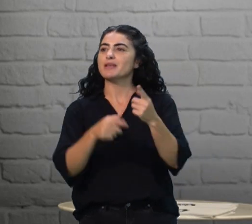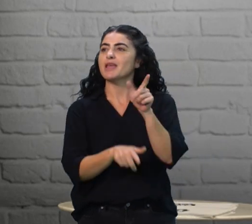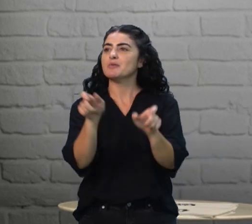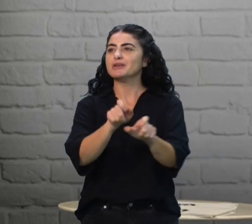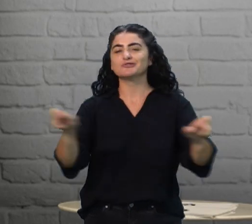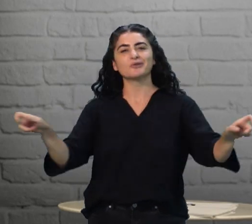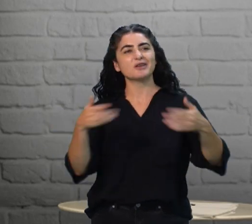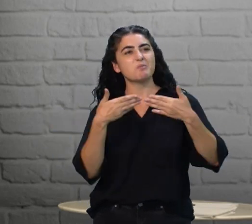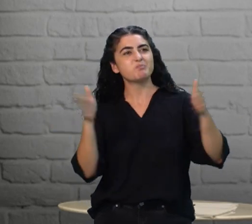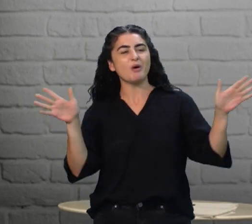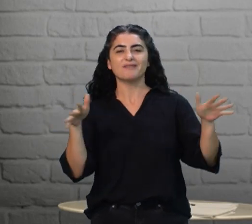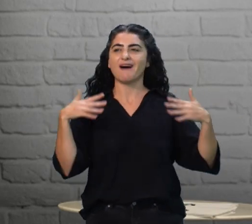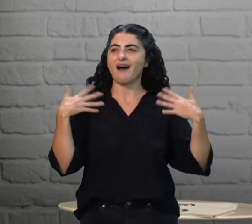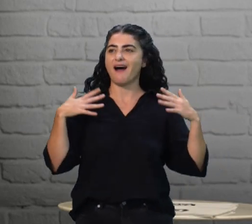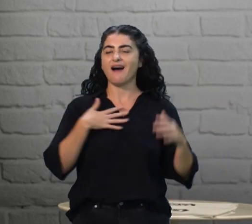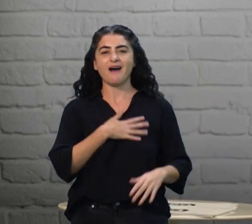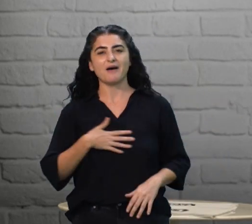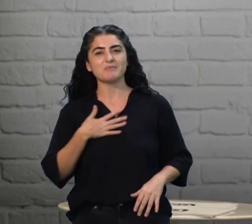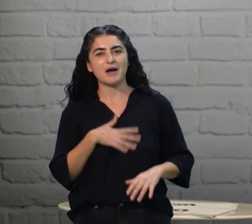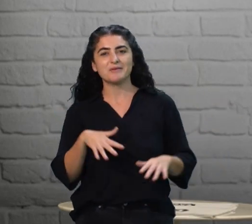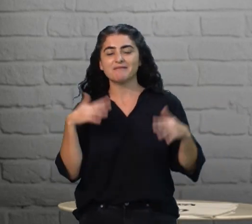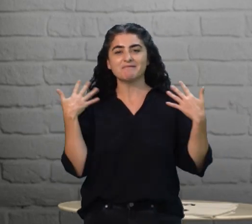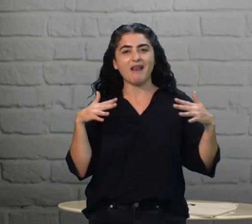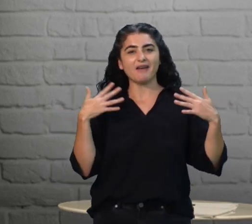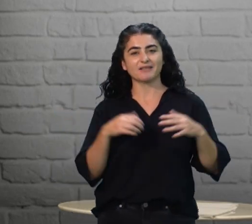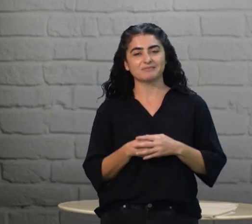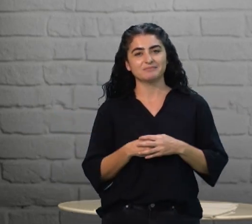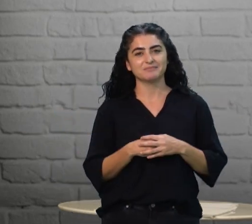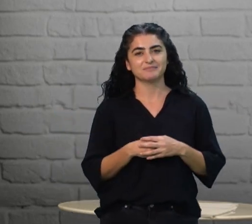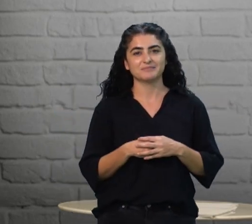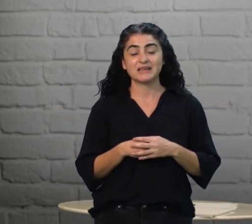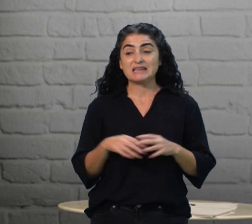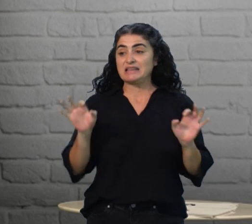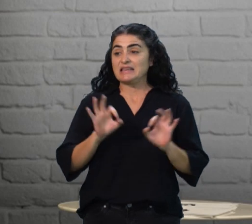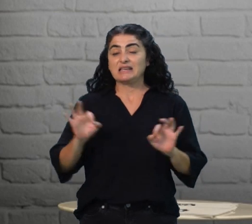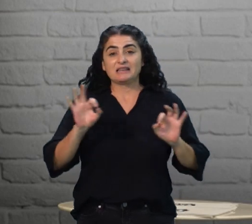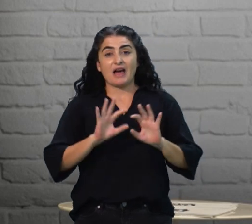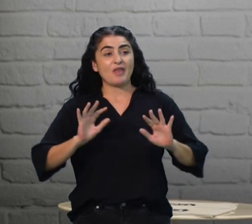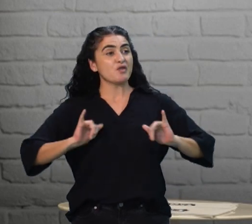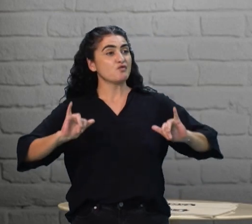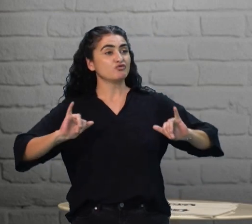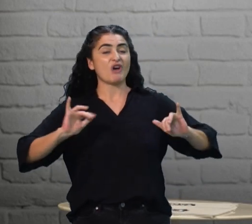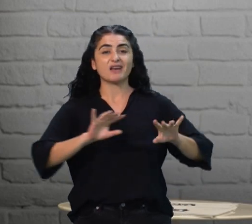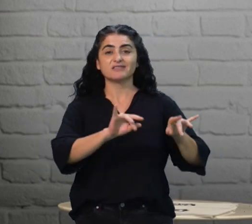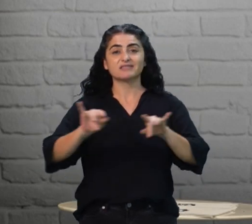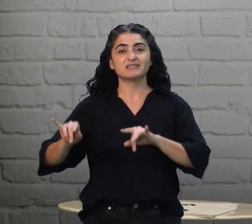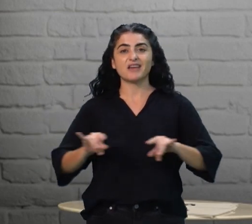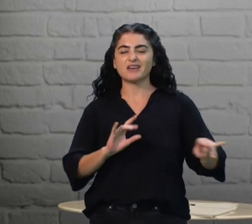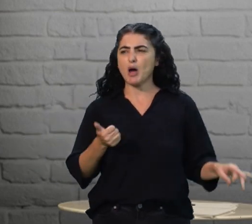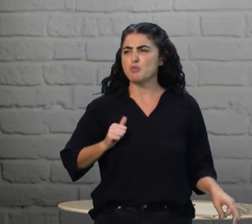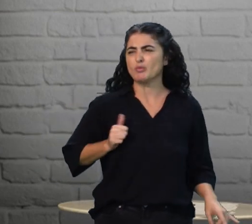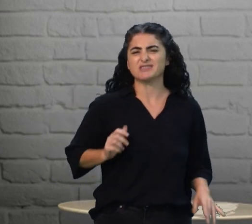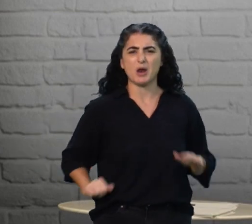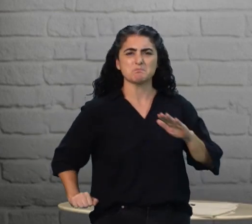tan tan amable tan alegre y y nada disfrutar de nuestra tierra aprovecharla al máximo